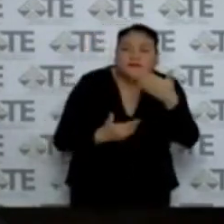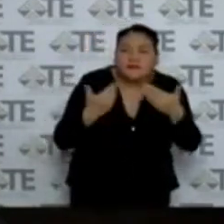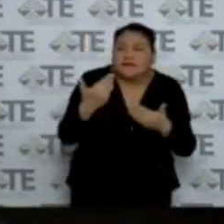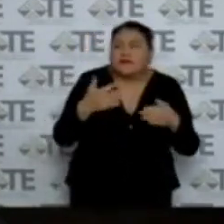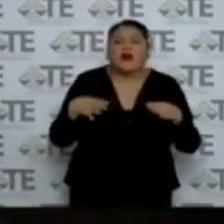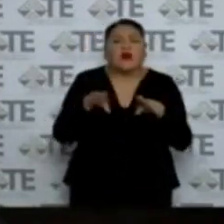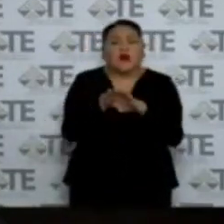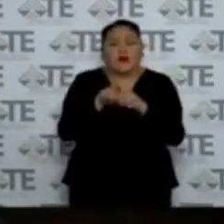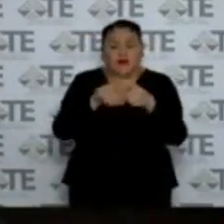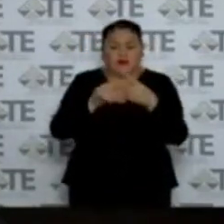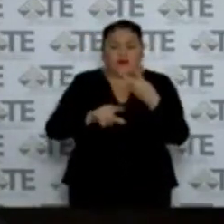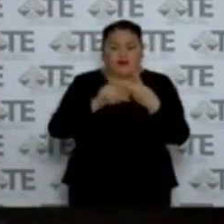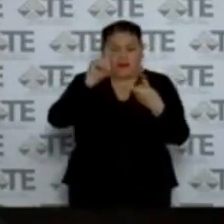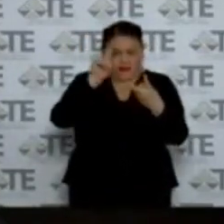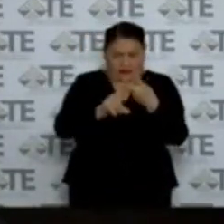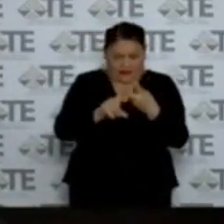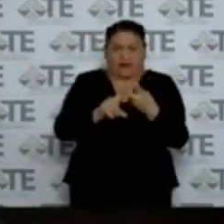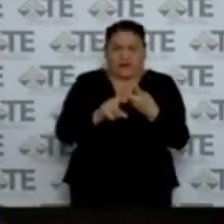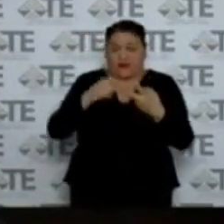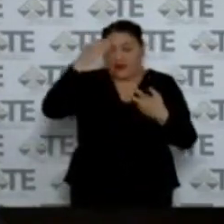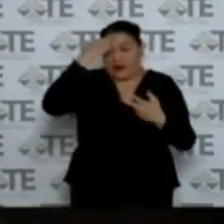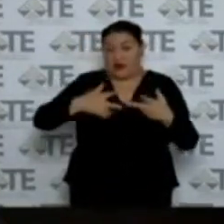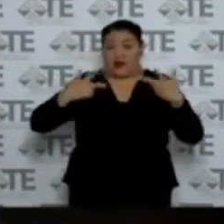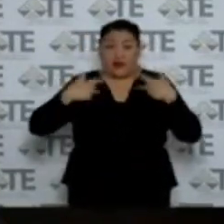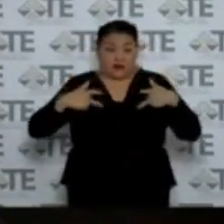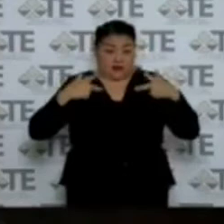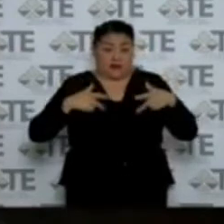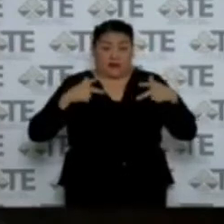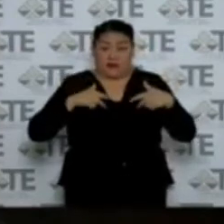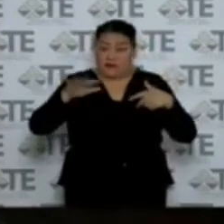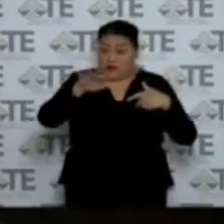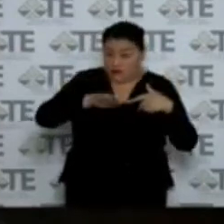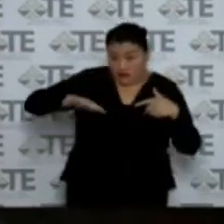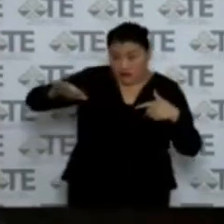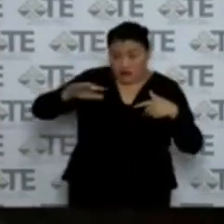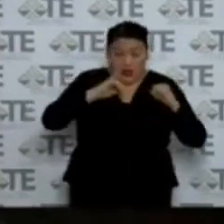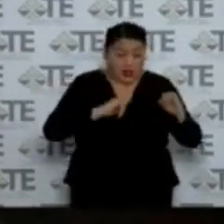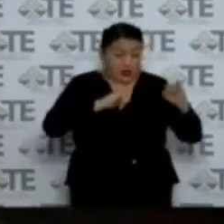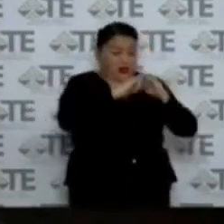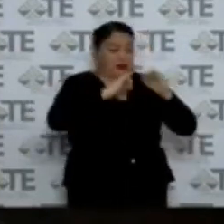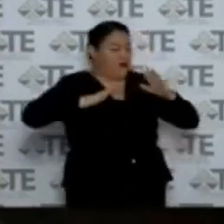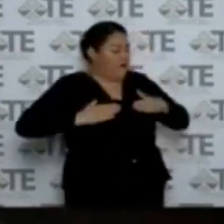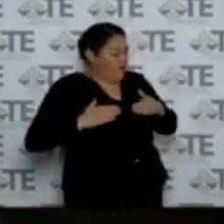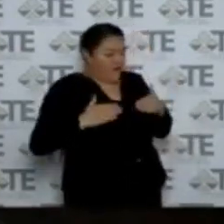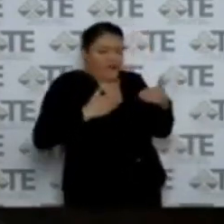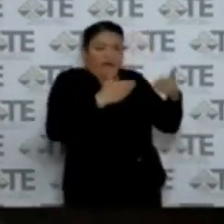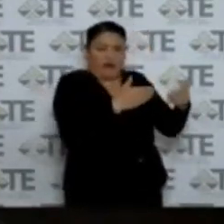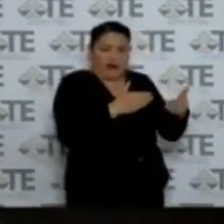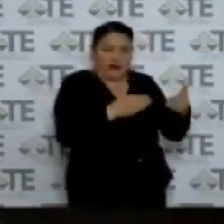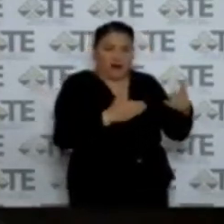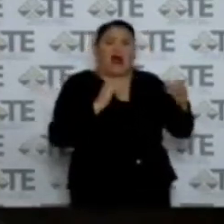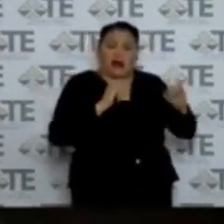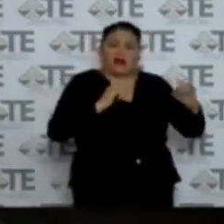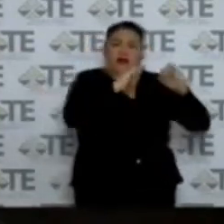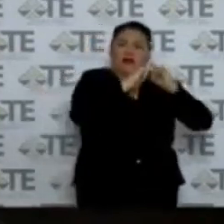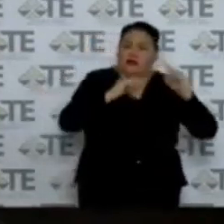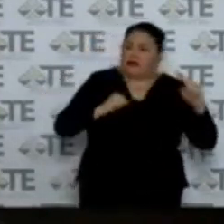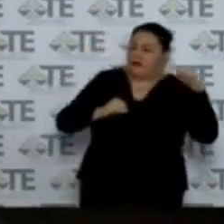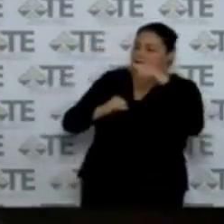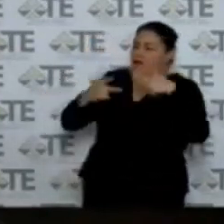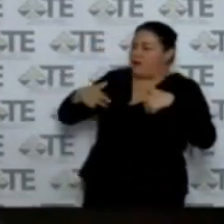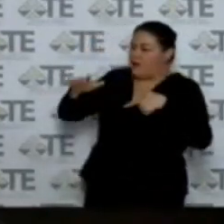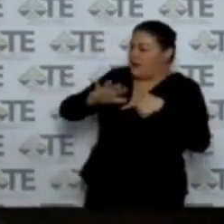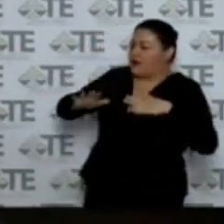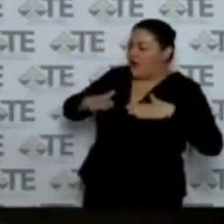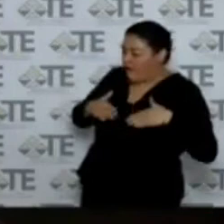ejercer la confianza mutua, que ese es también algo que es importante, la reclamamos